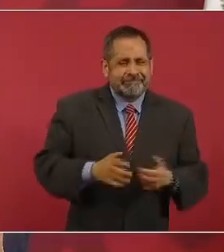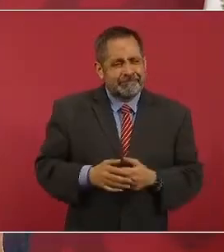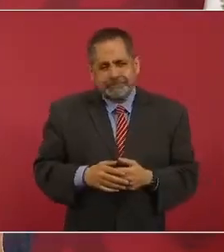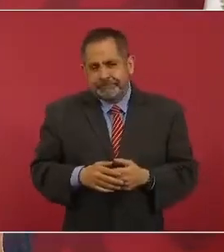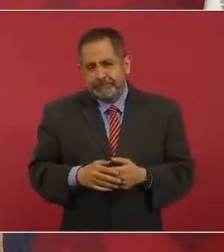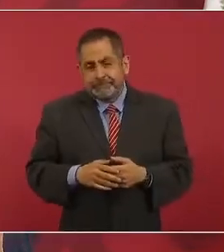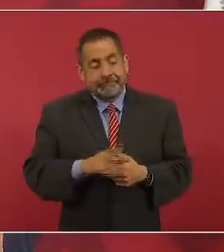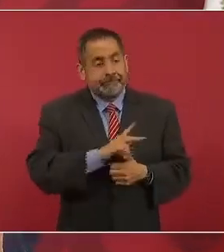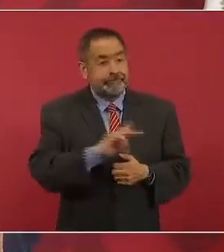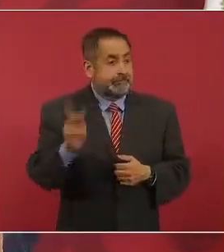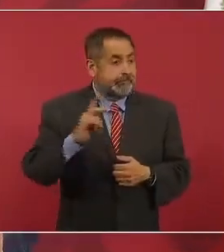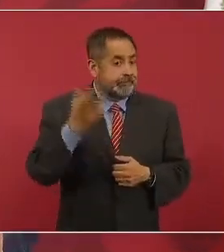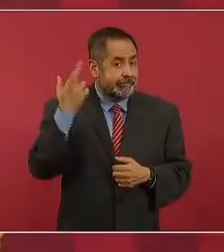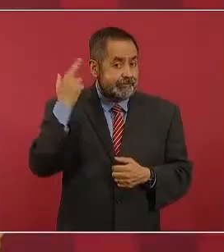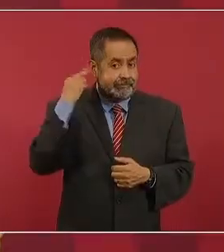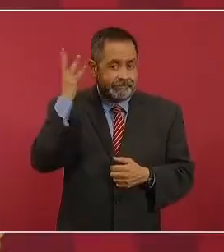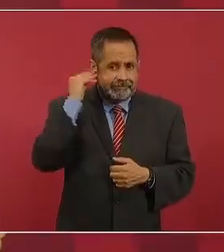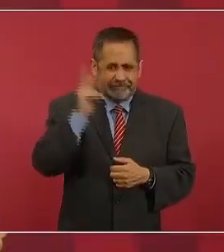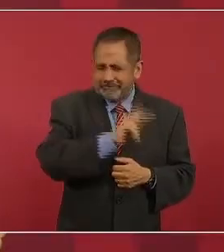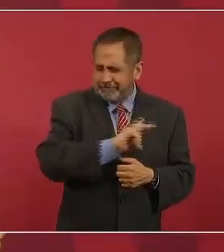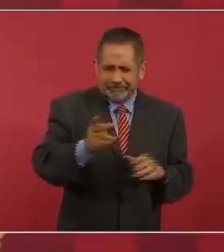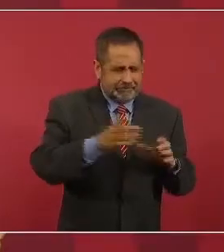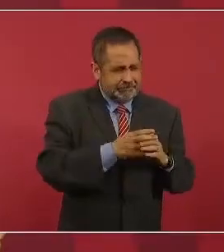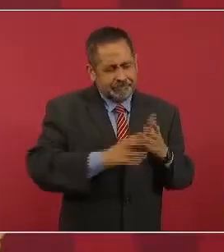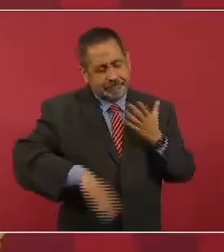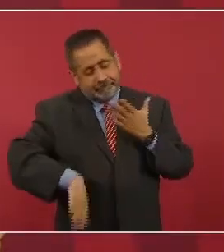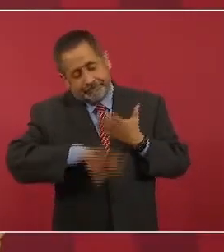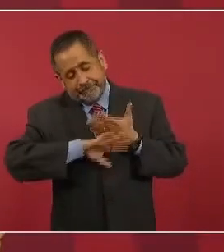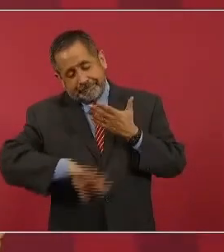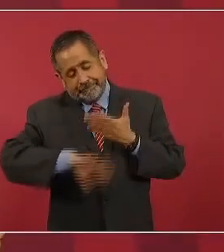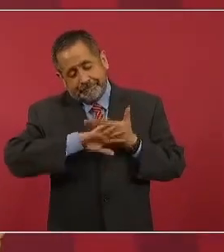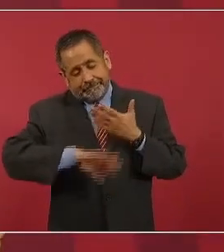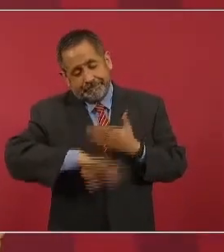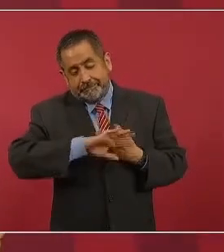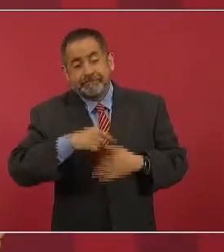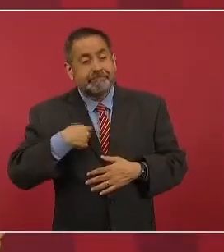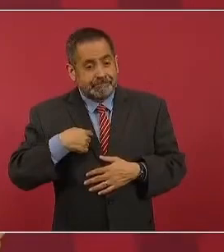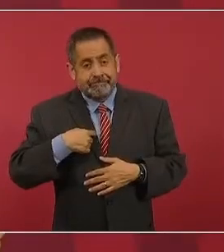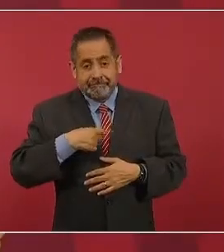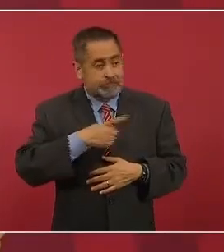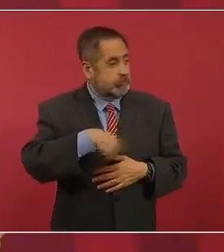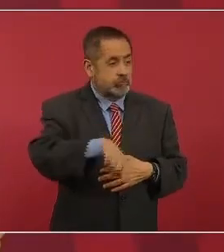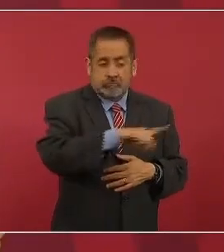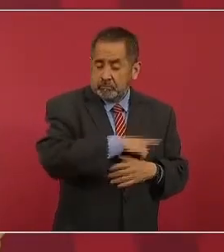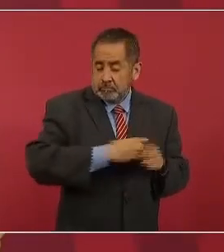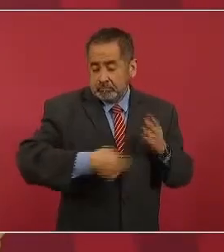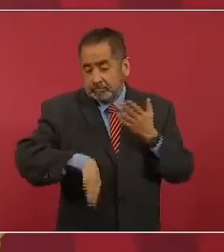Todas las estaciones de radio en contra de nosotros.